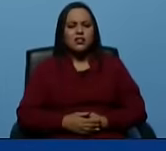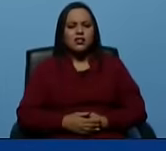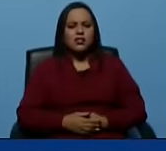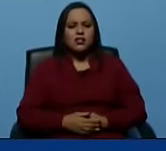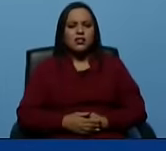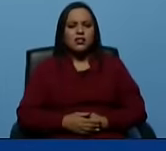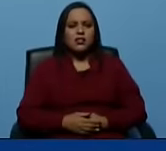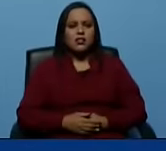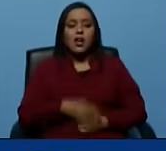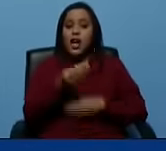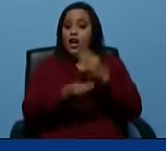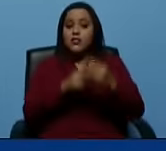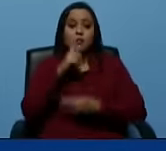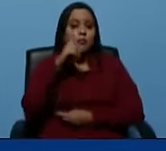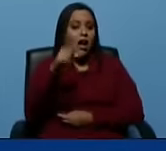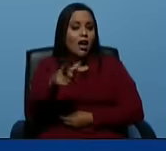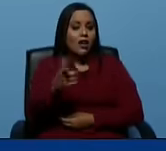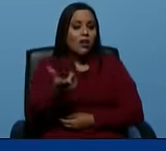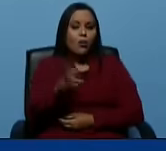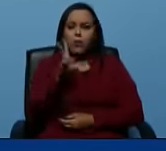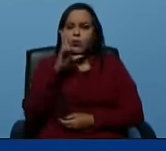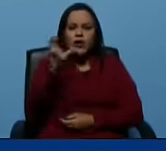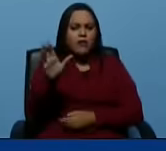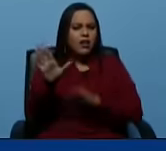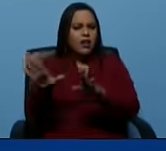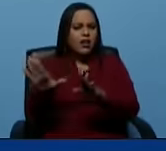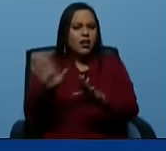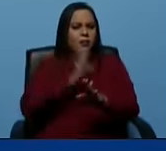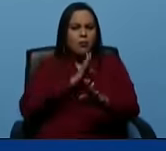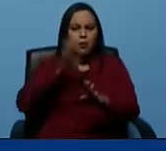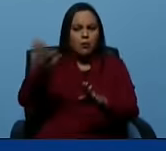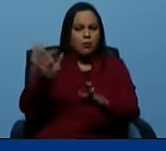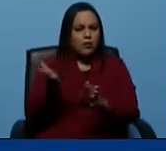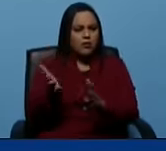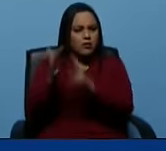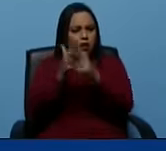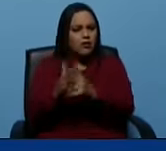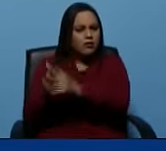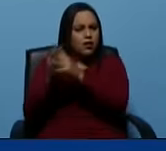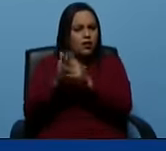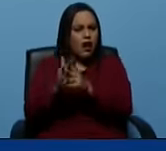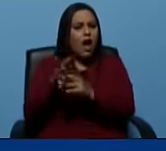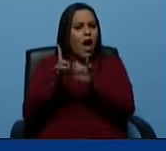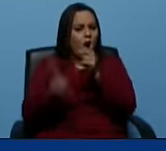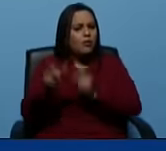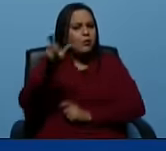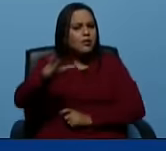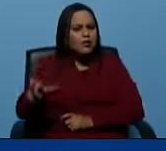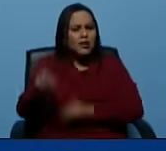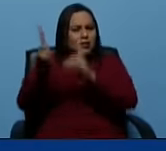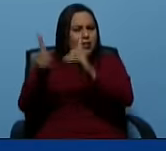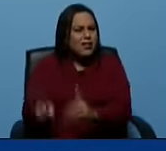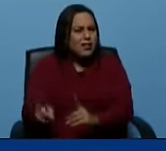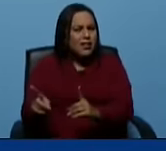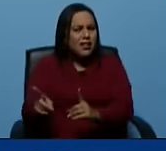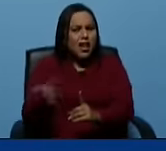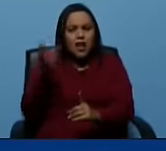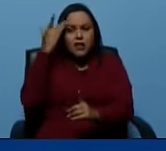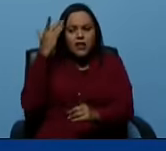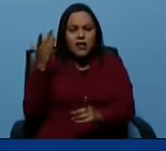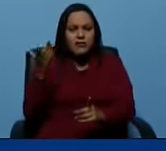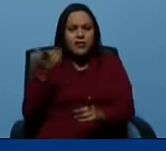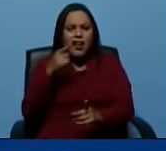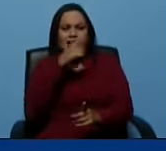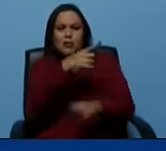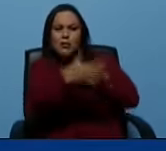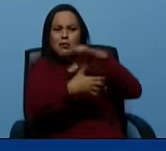Se hacen un daño terrible. ¿Será que alguien se va a dar cuenta en ese país el daño que se han hecho tratando de desestabilizar?